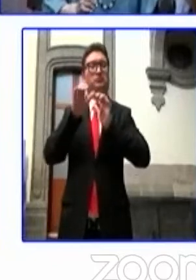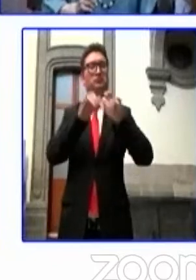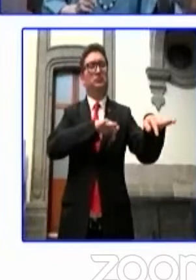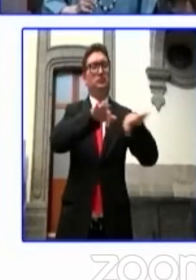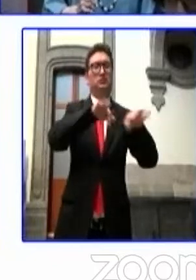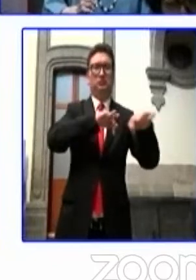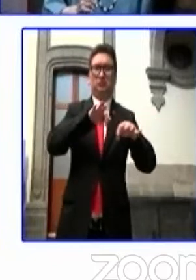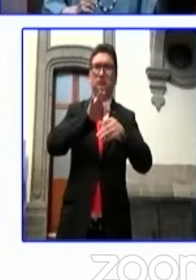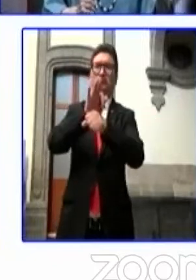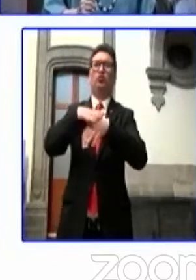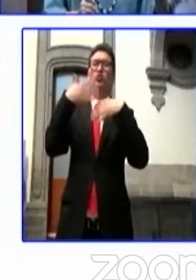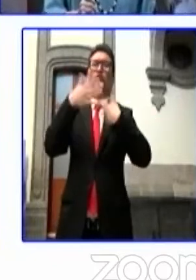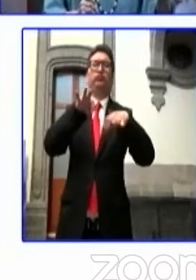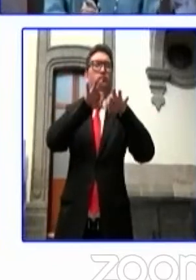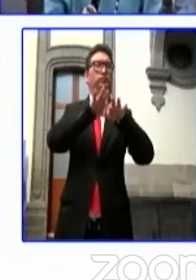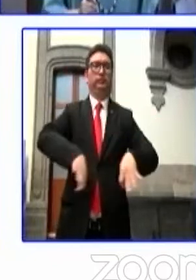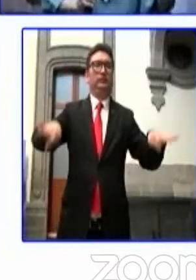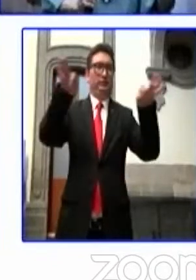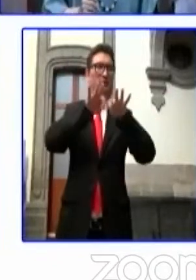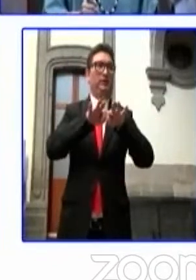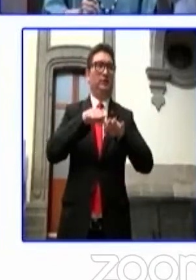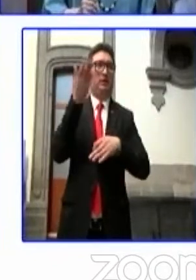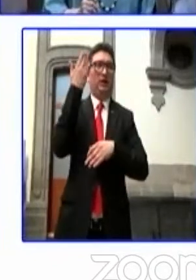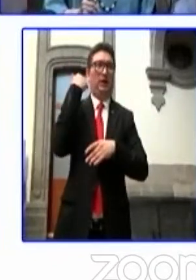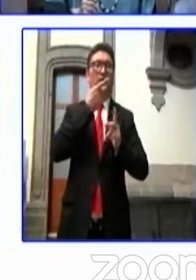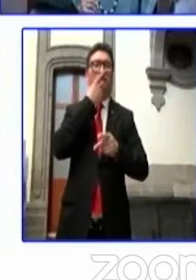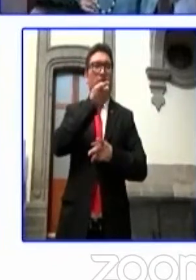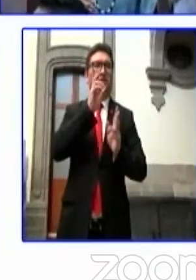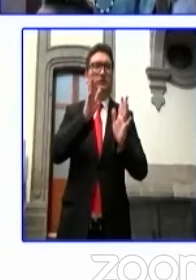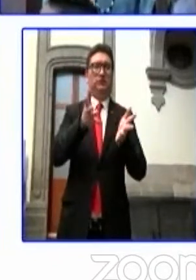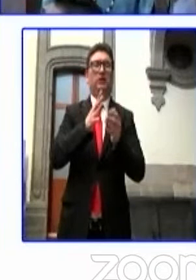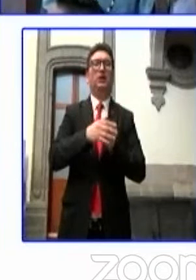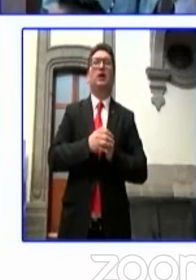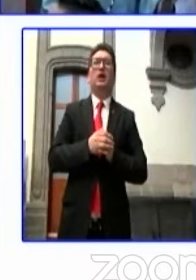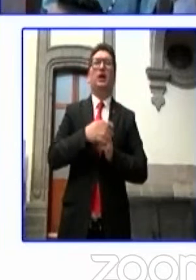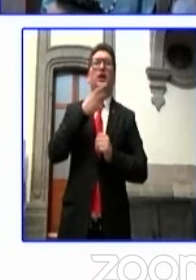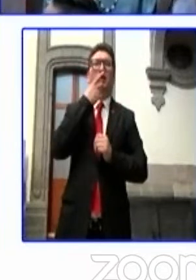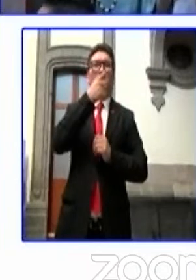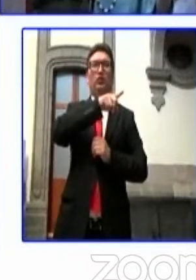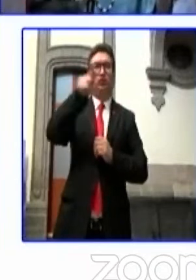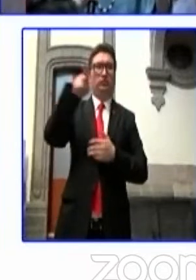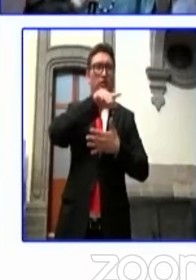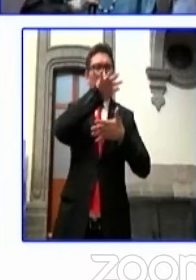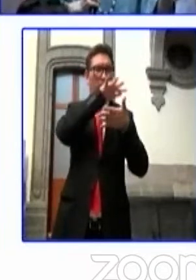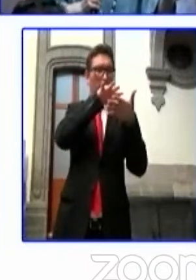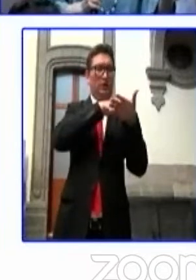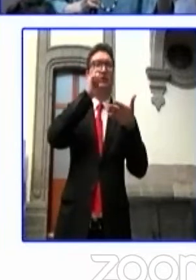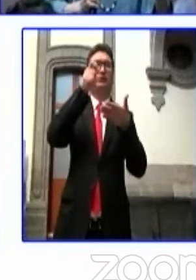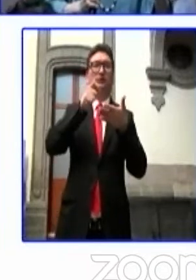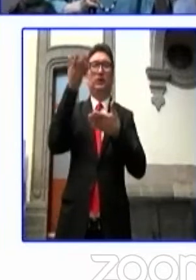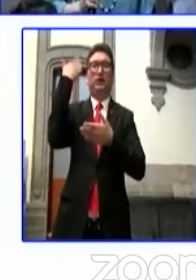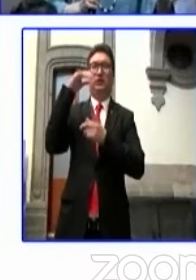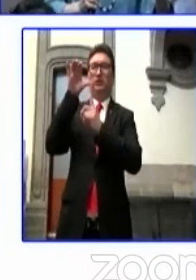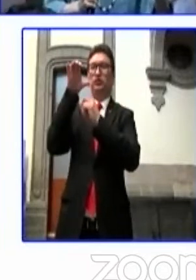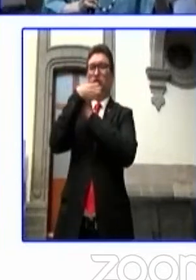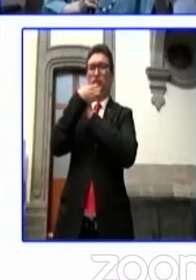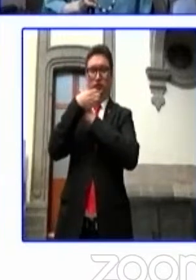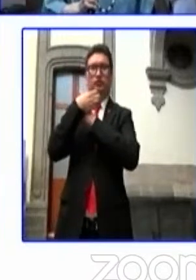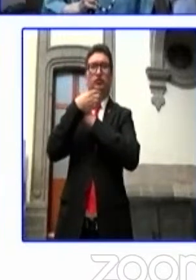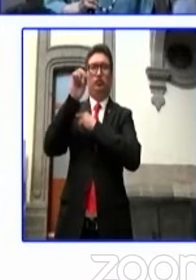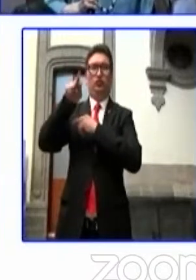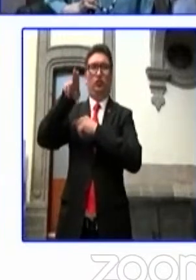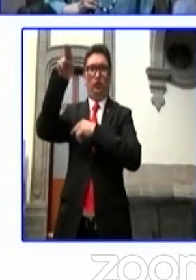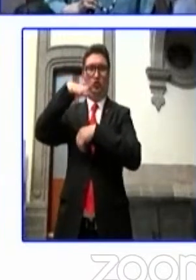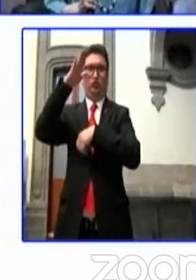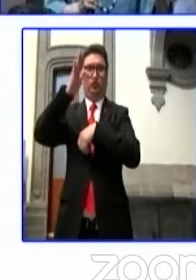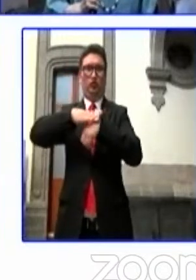es fundamental. Como ya dije antes, tienen que leer y revisar la observación general número 8 sobre